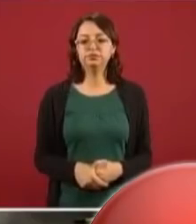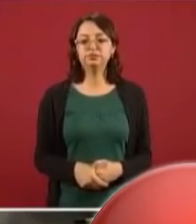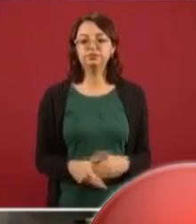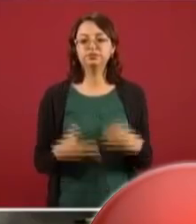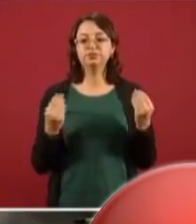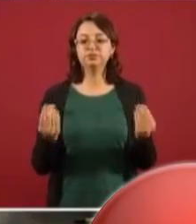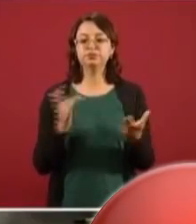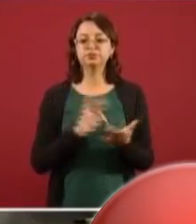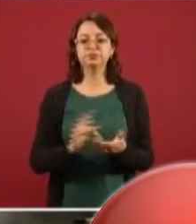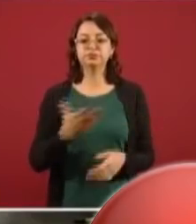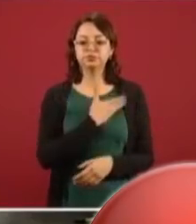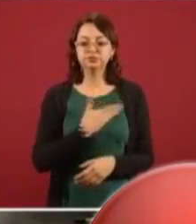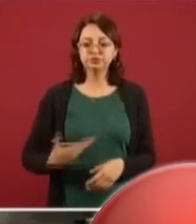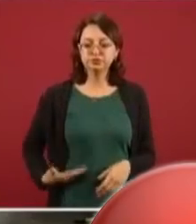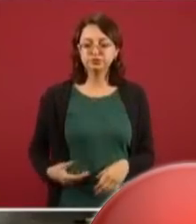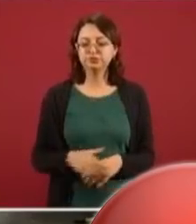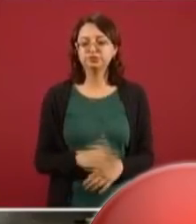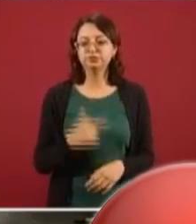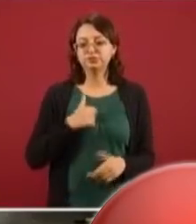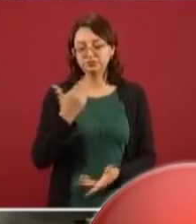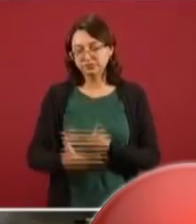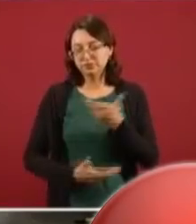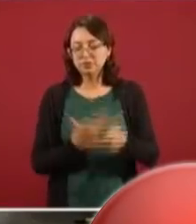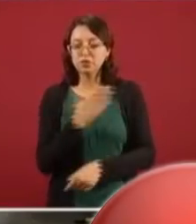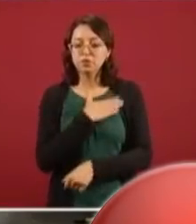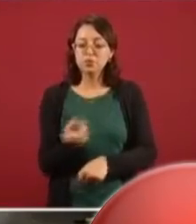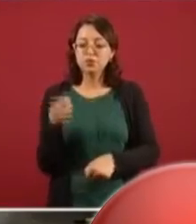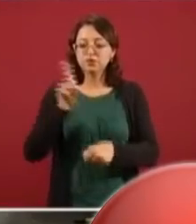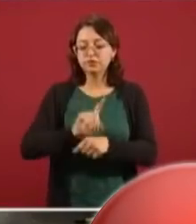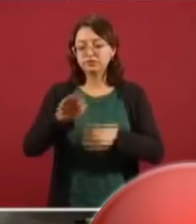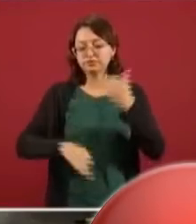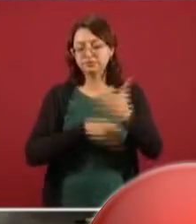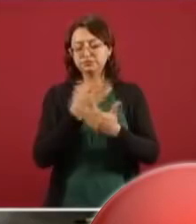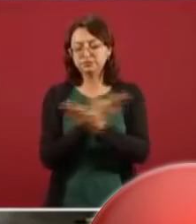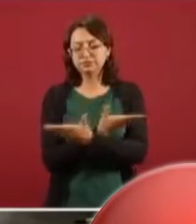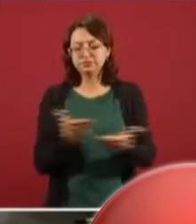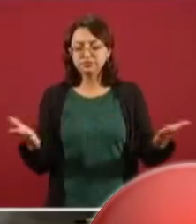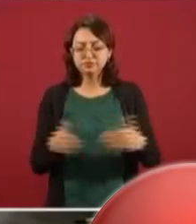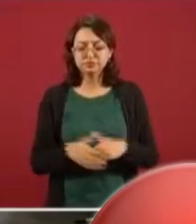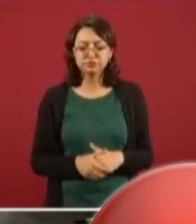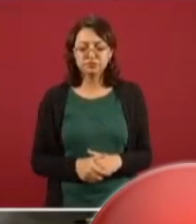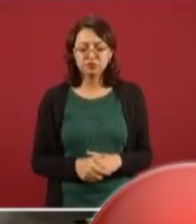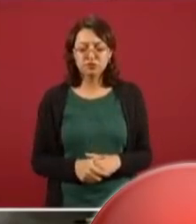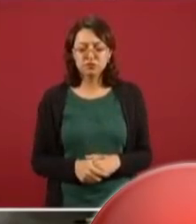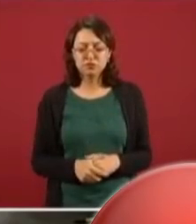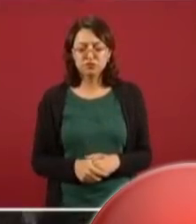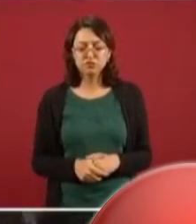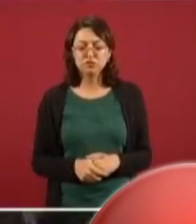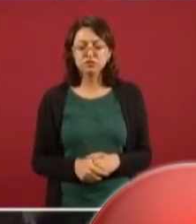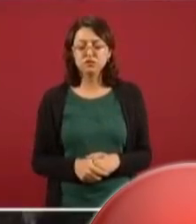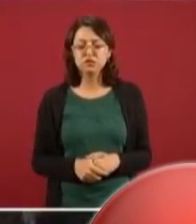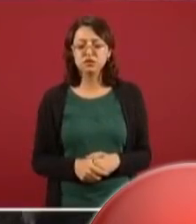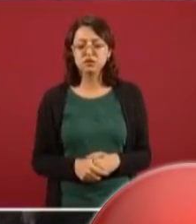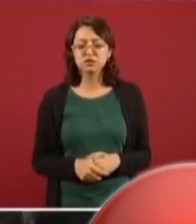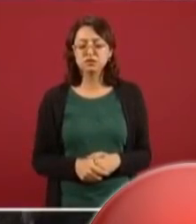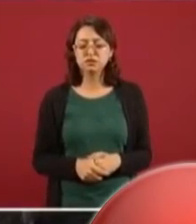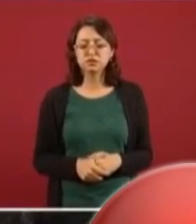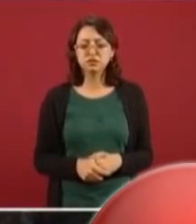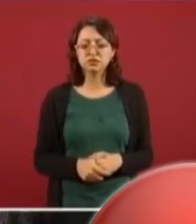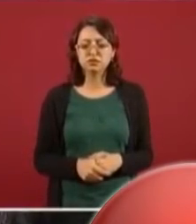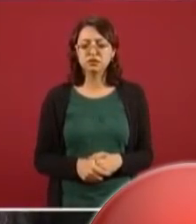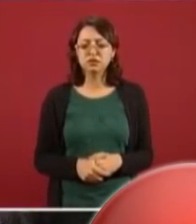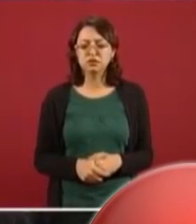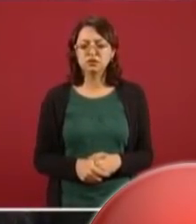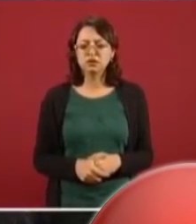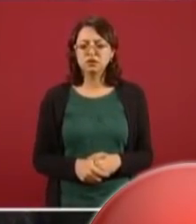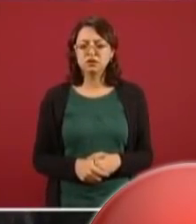Muchas gracias, señor presidente. Reyes Razo, su servidor. Muy buenos días a todos. Sencillamente, a ver si esta discapacidad, que lamentablemente afecta